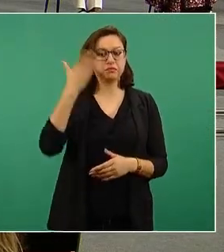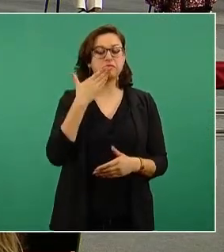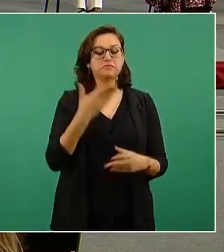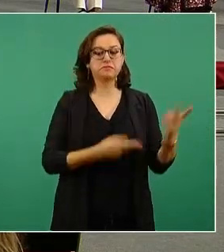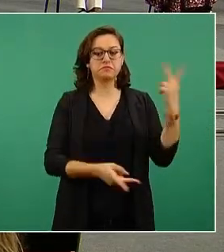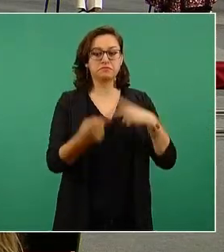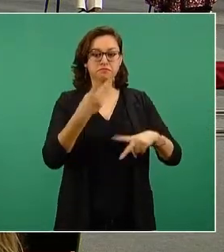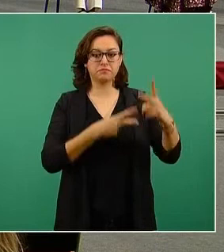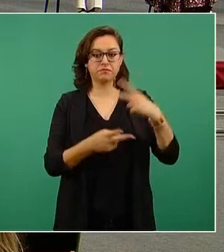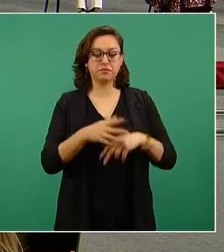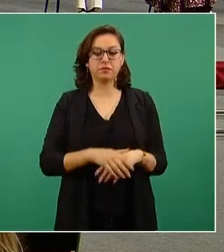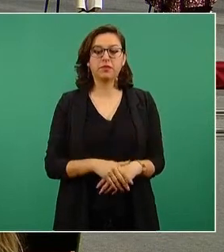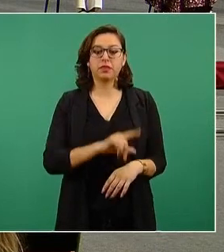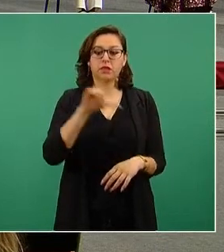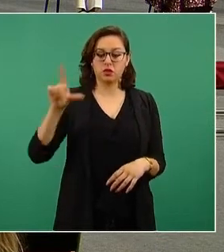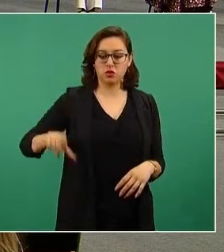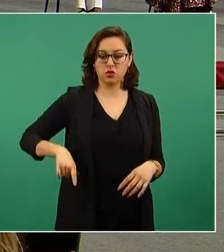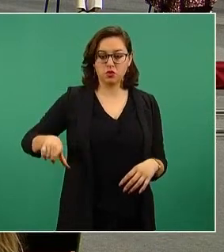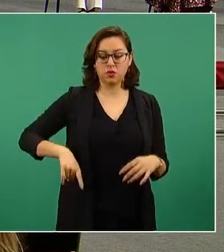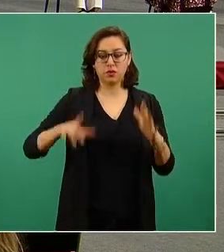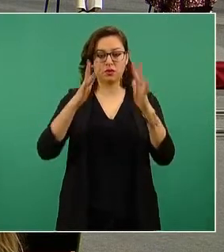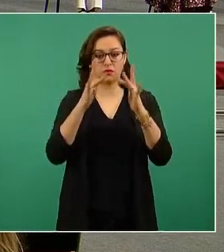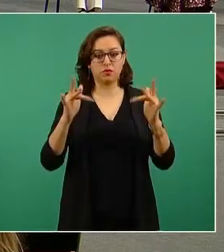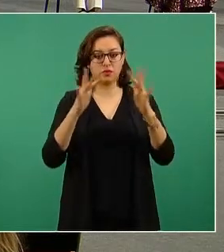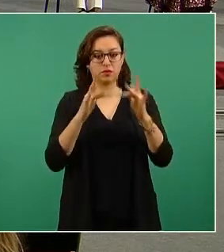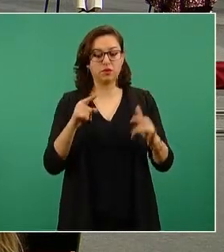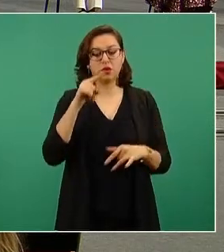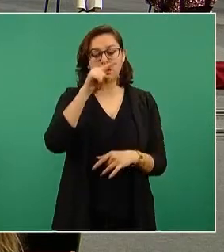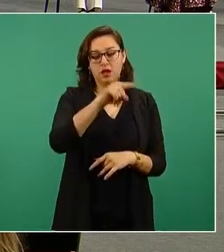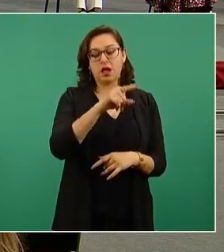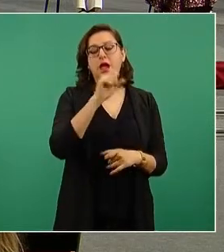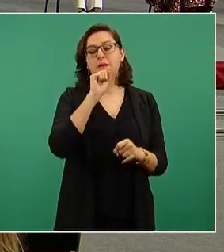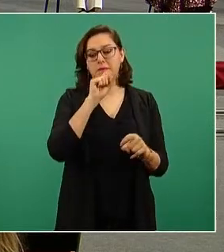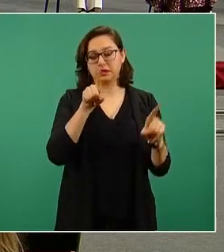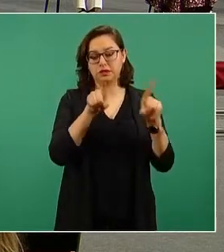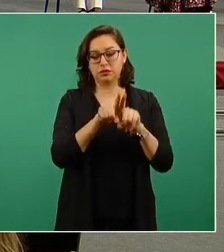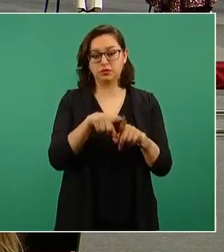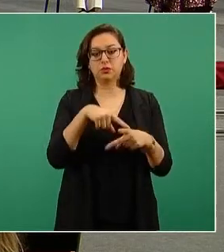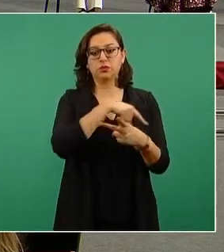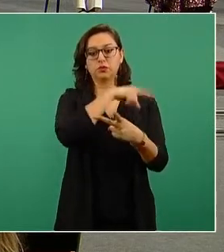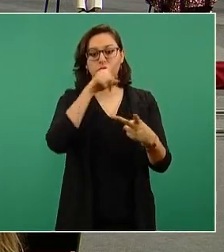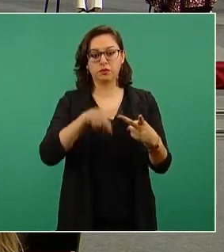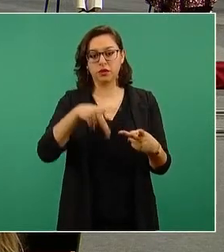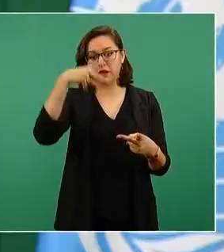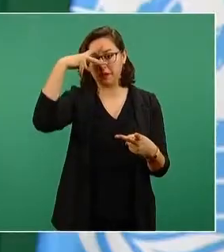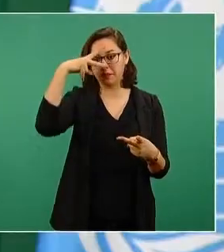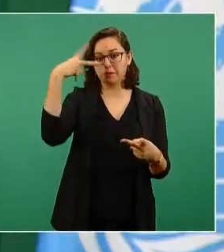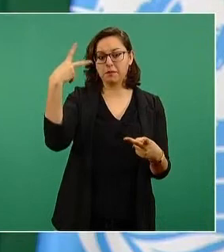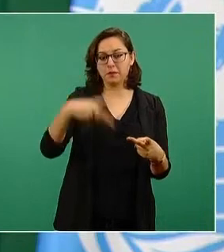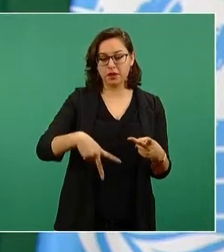Por el gobierno de Francia, el presidente de la República Francesa, Emmanuel Macron, y por México,